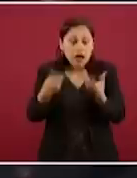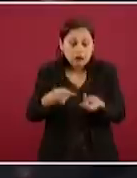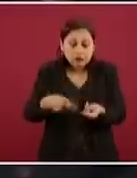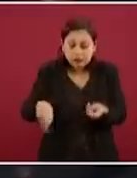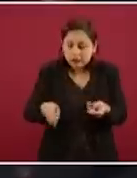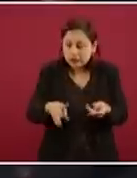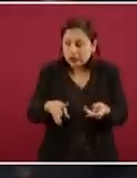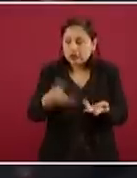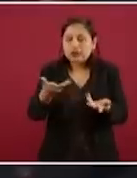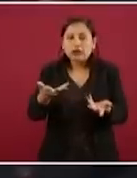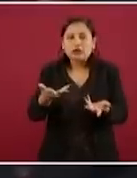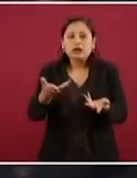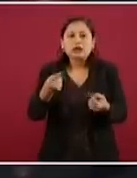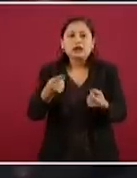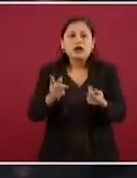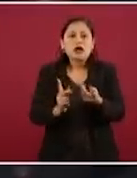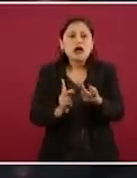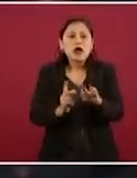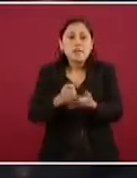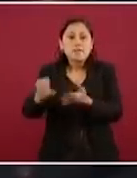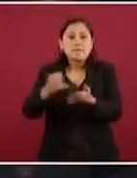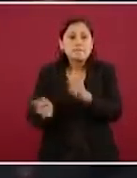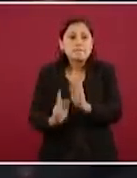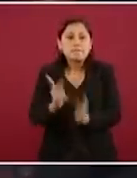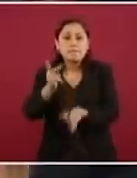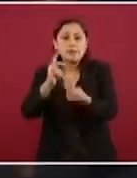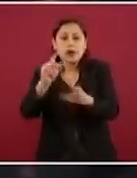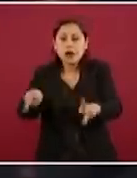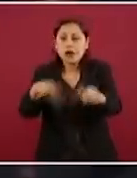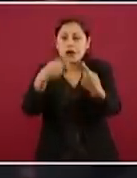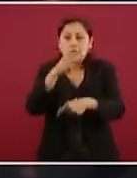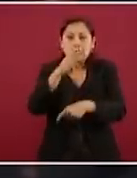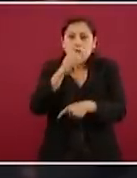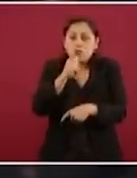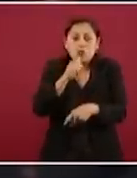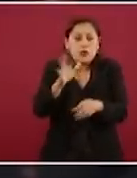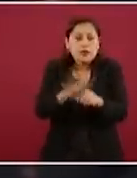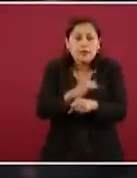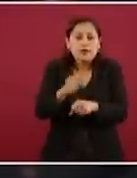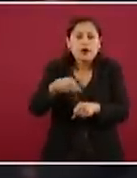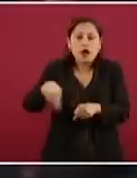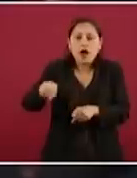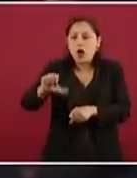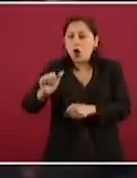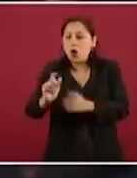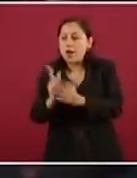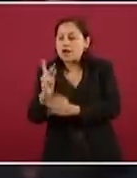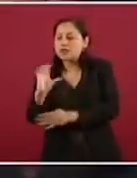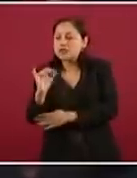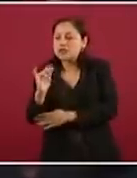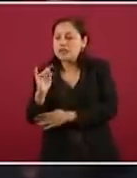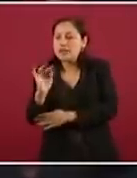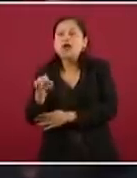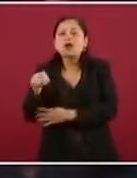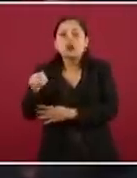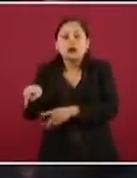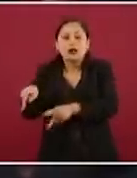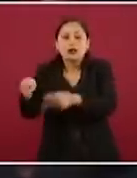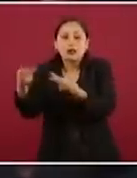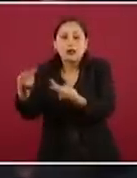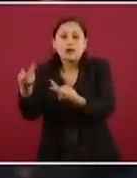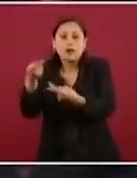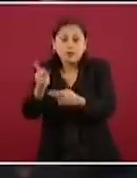Se venden los chiltepines, porque los chiltepines pues son silvestres, ¿no? Entonces están pues a las márgenes del